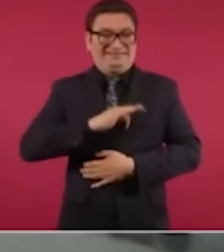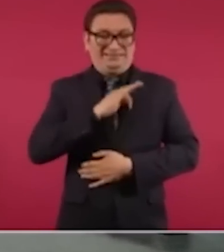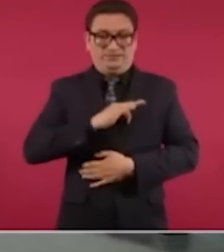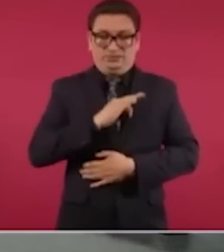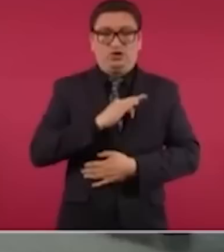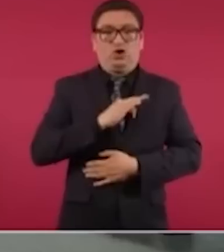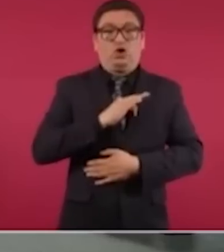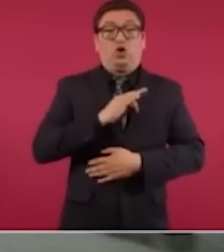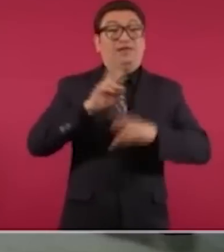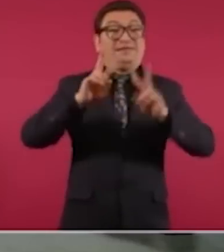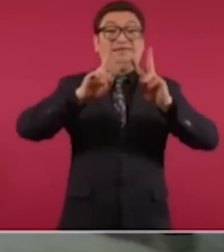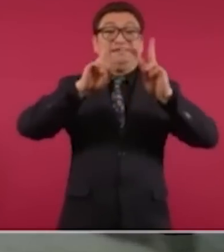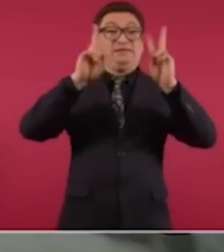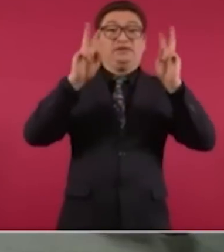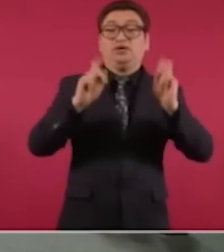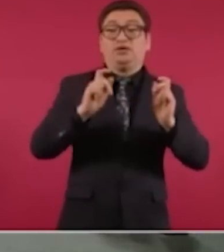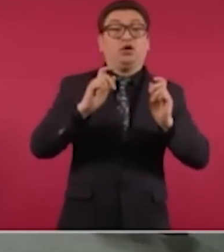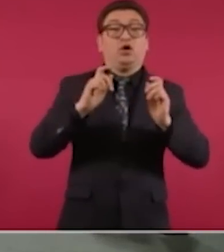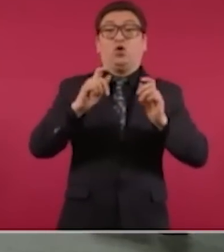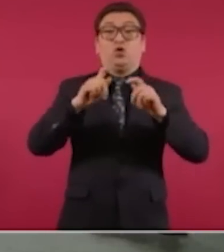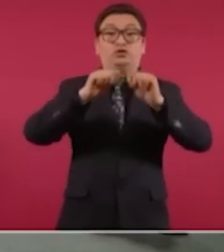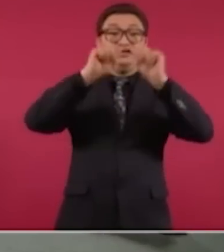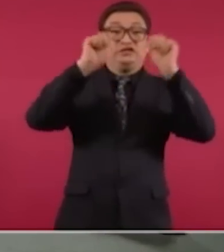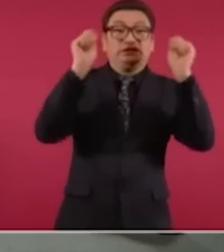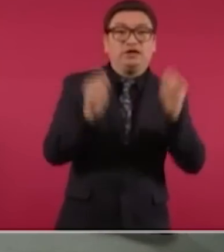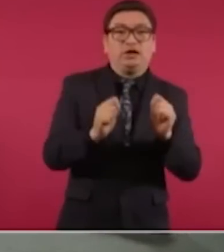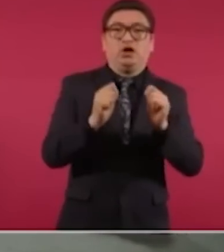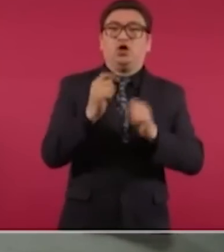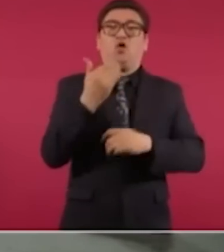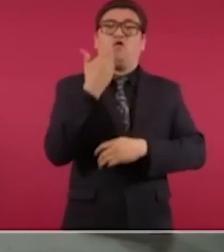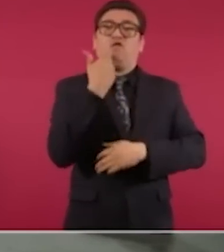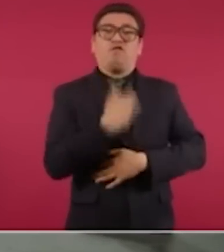los títulos la fama no